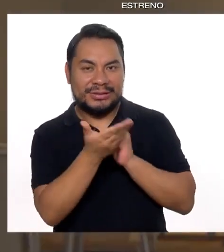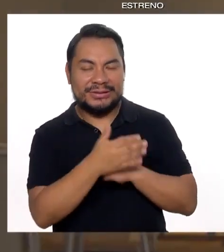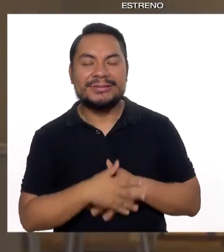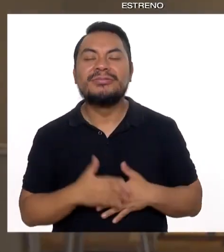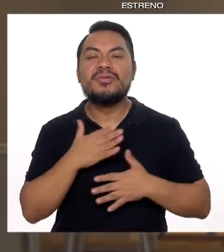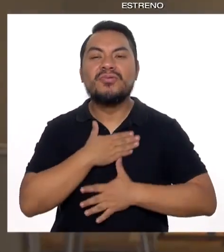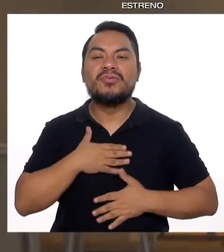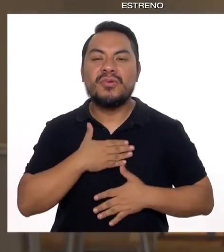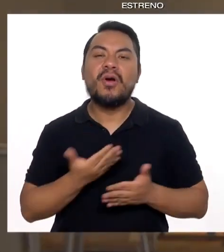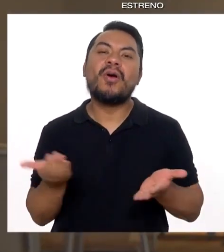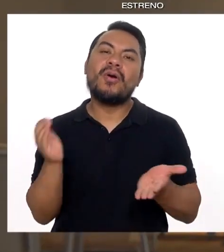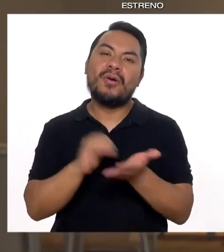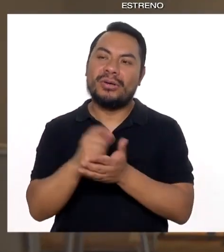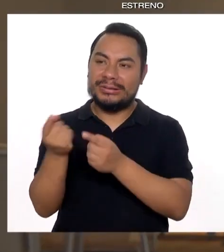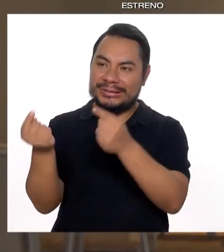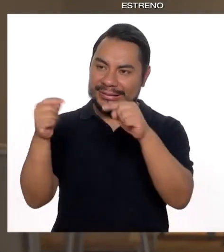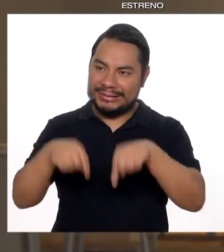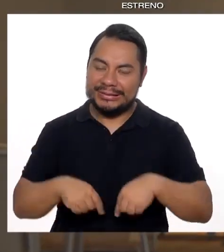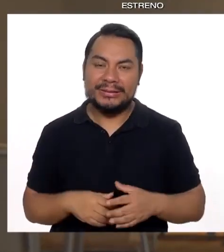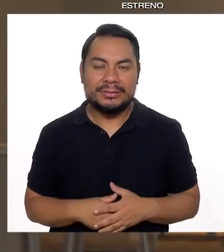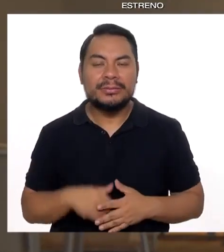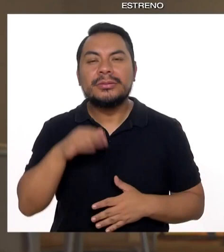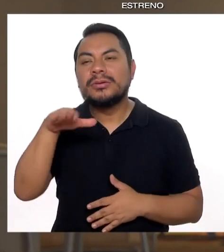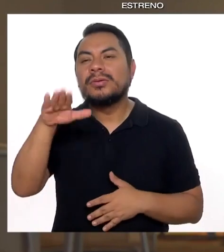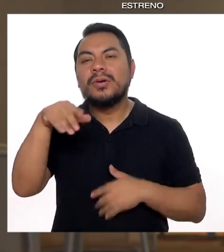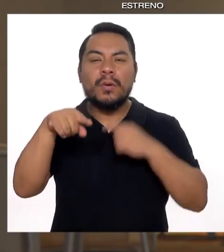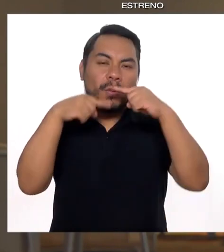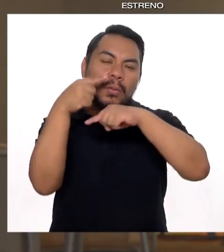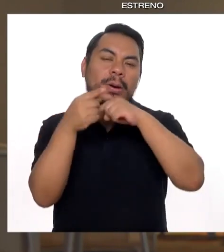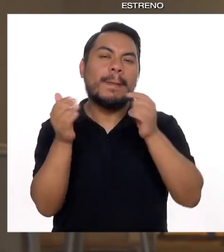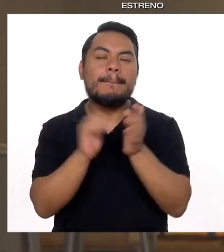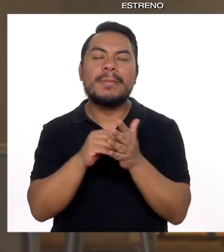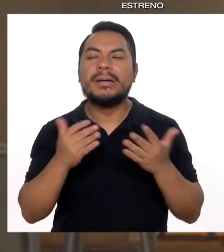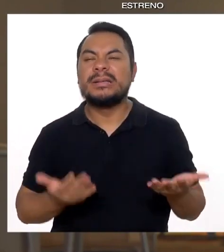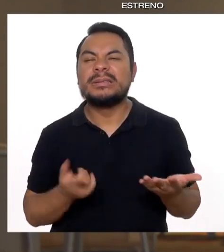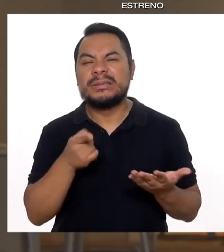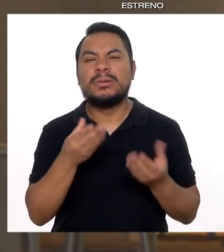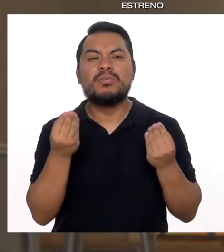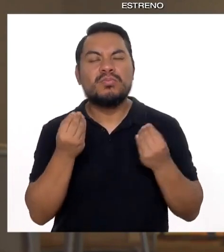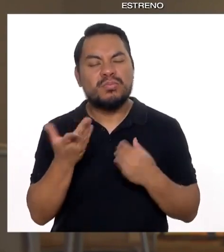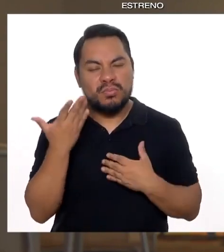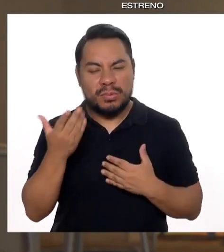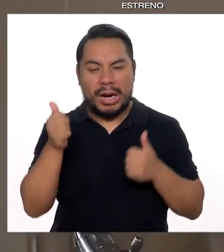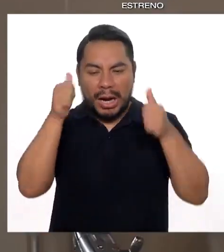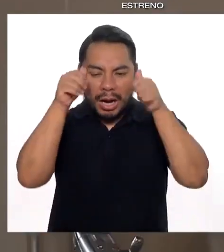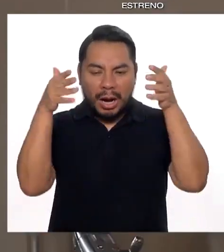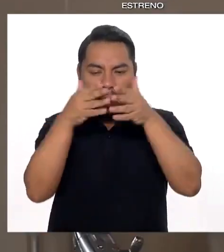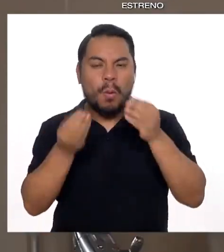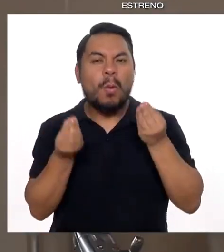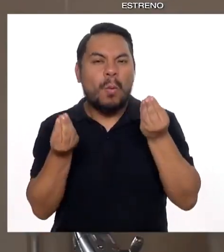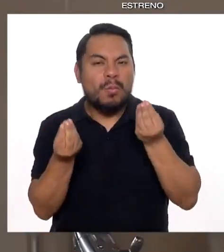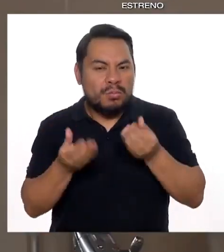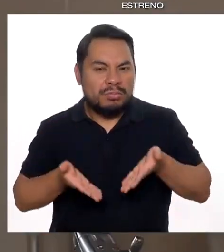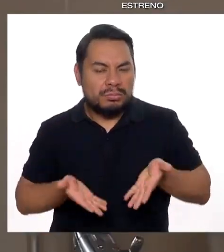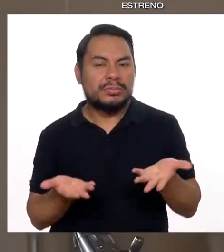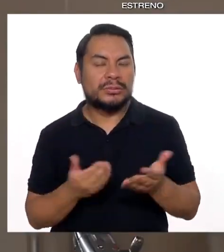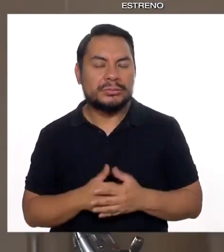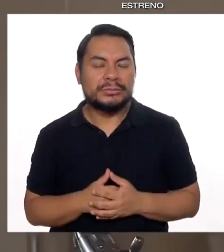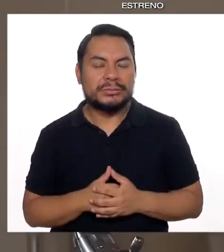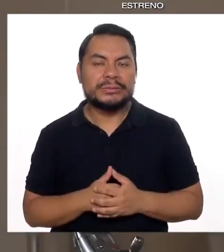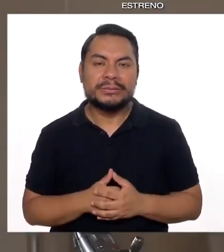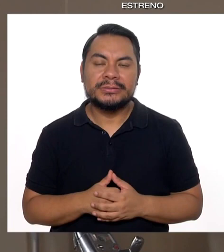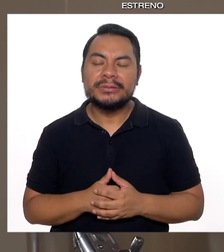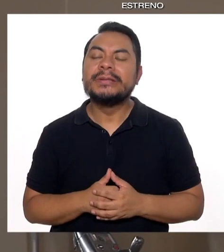Es un gusto, de verdad, tenerte nuevamente aquí. Cuéntanos un poco, ¿cuáles son las causas del autismo? A ver, en